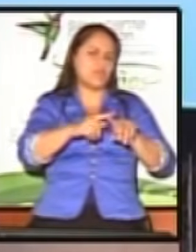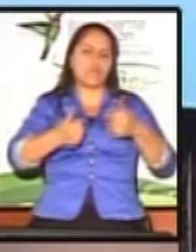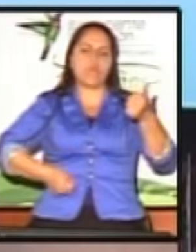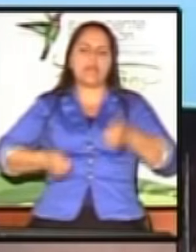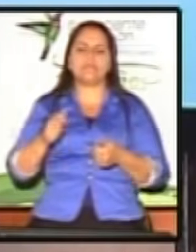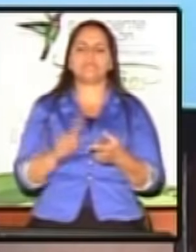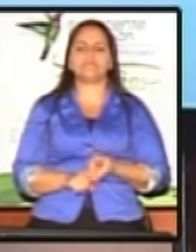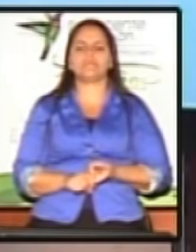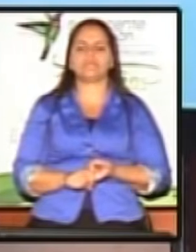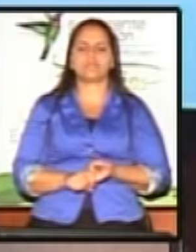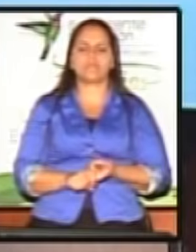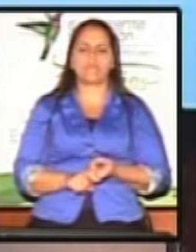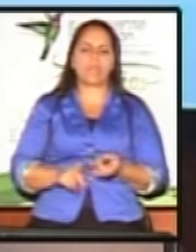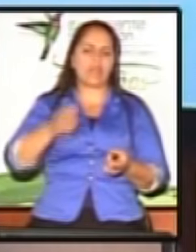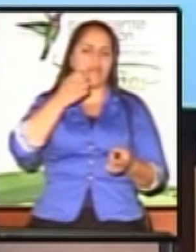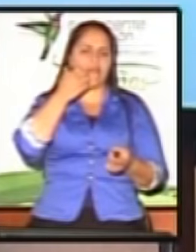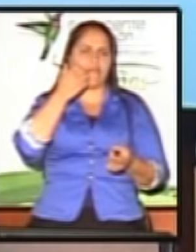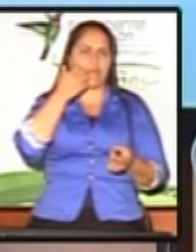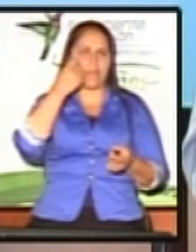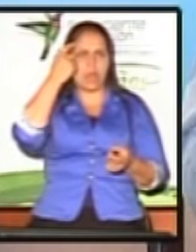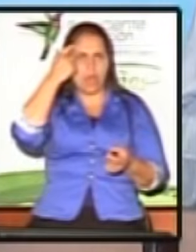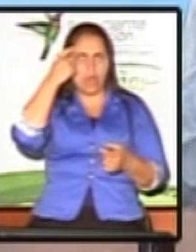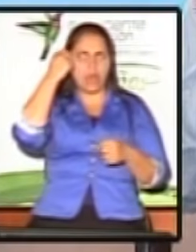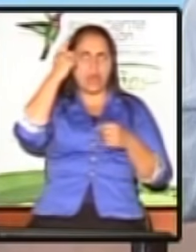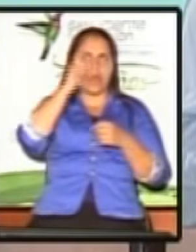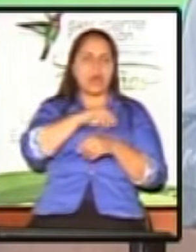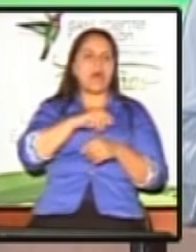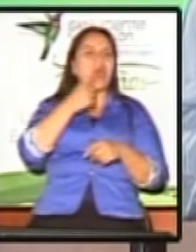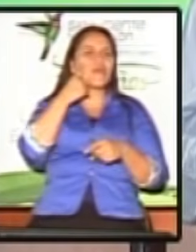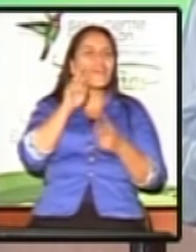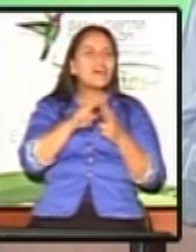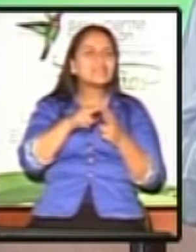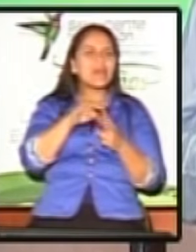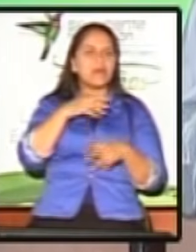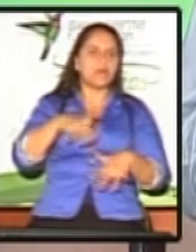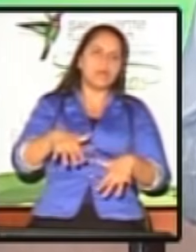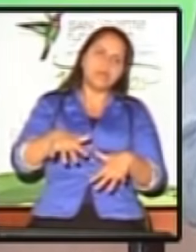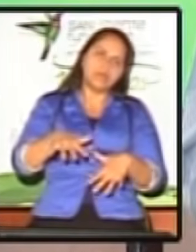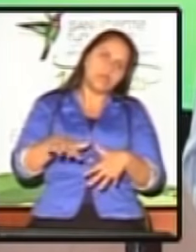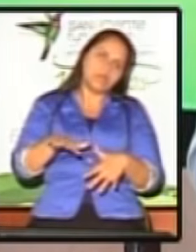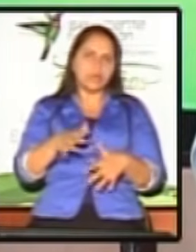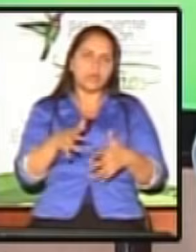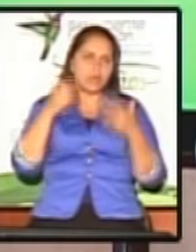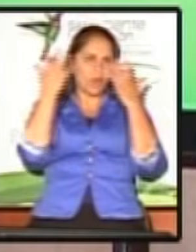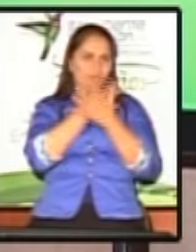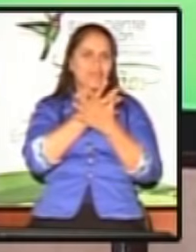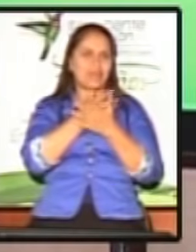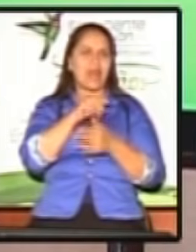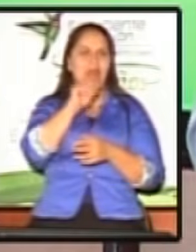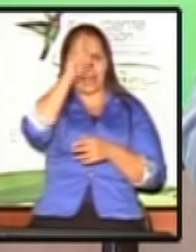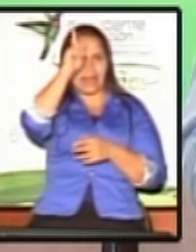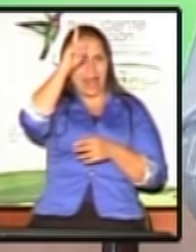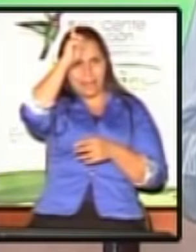doctor? La enfermedad demencial senil o Alzheimer, entre otras avanzadas, requiere de un cuidado paliativo cuando